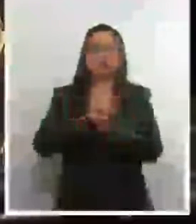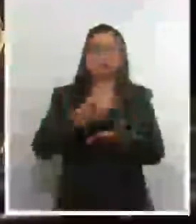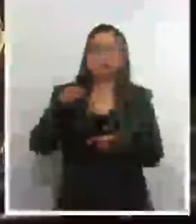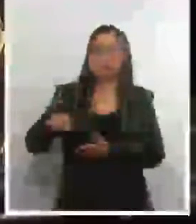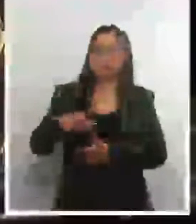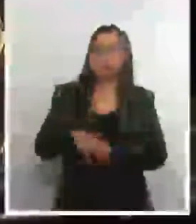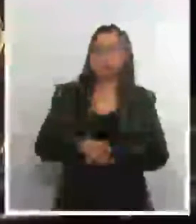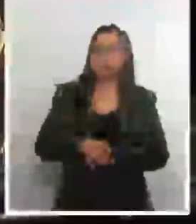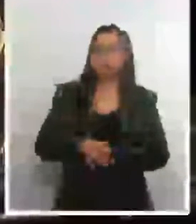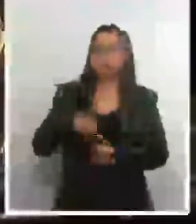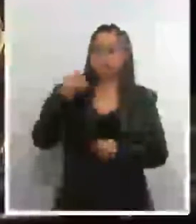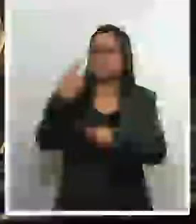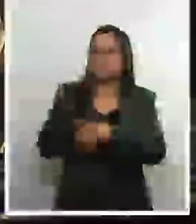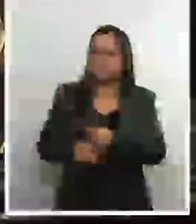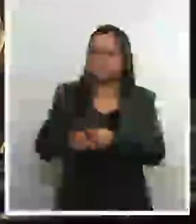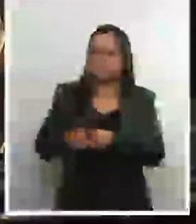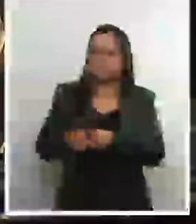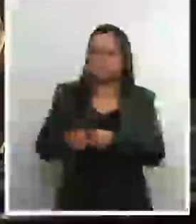los delitos